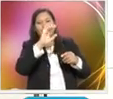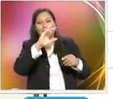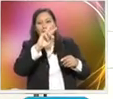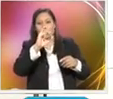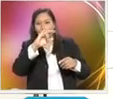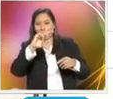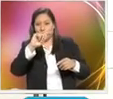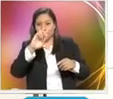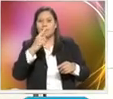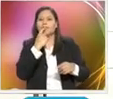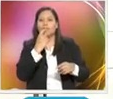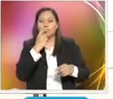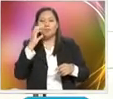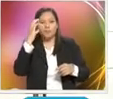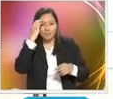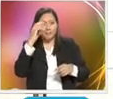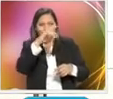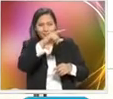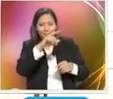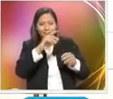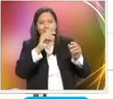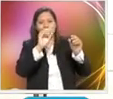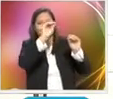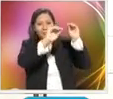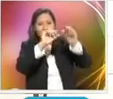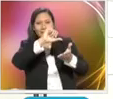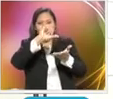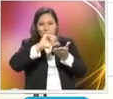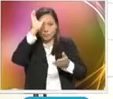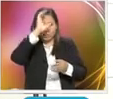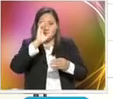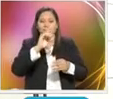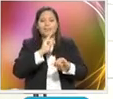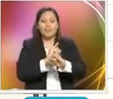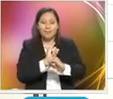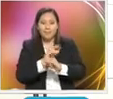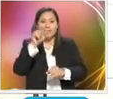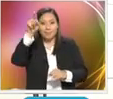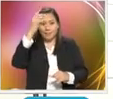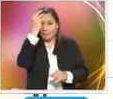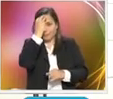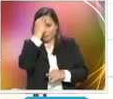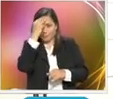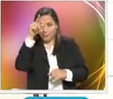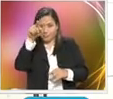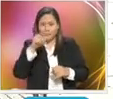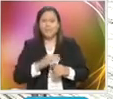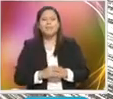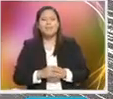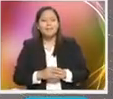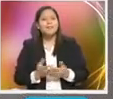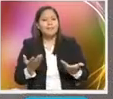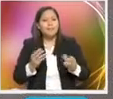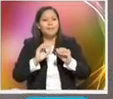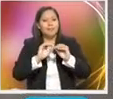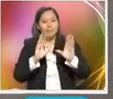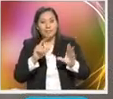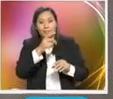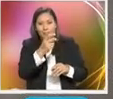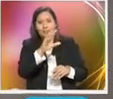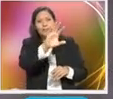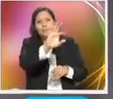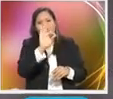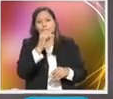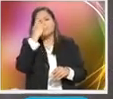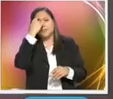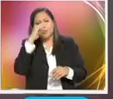Paisaje Construido, que está en el Centro de Cultura Digital, ahí en Chapultepec, es precisamente una opción